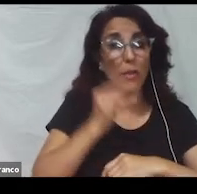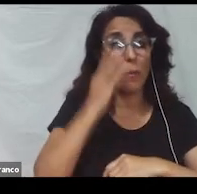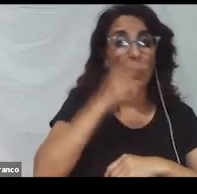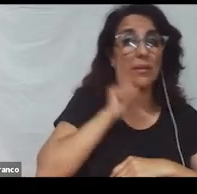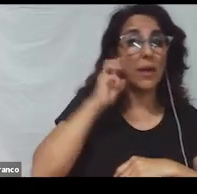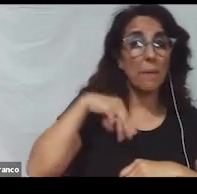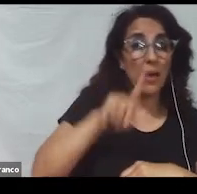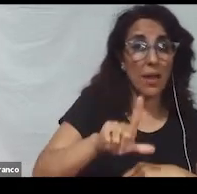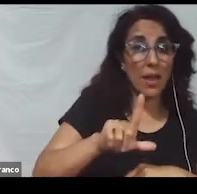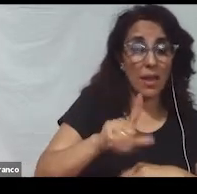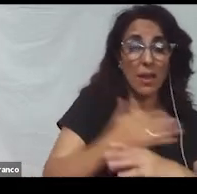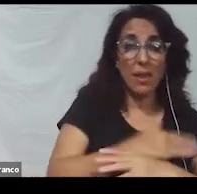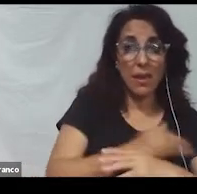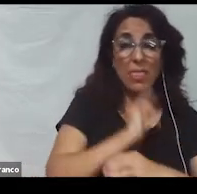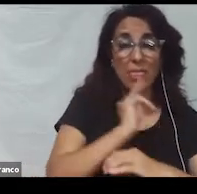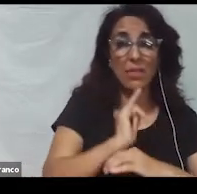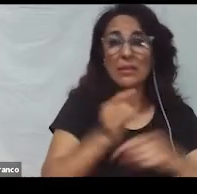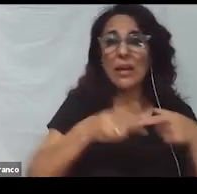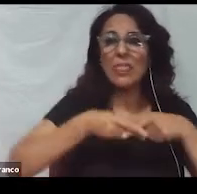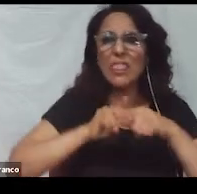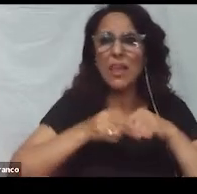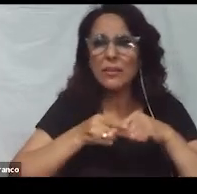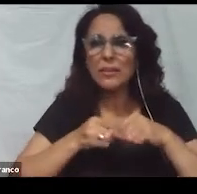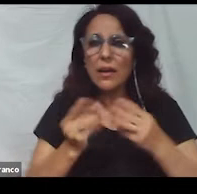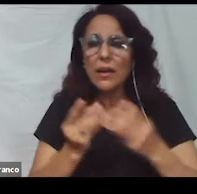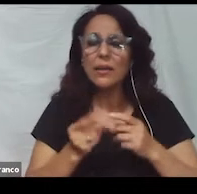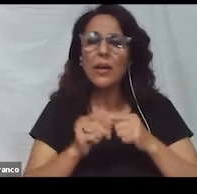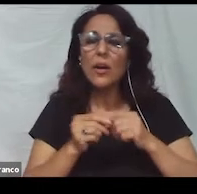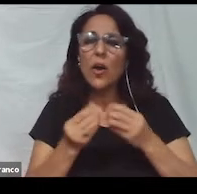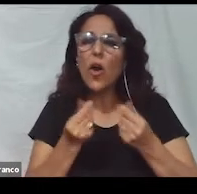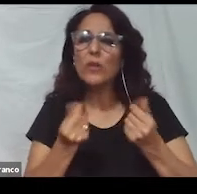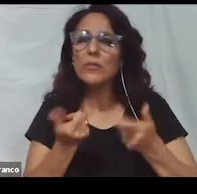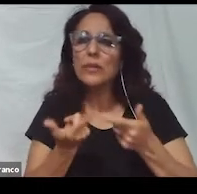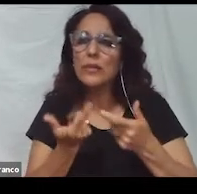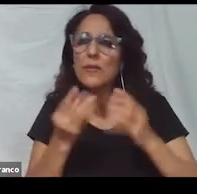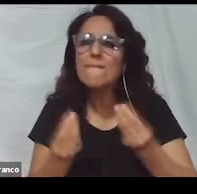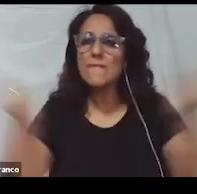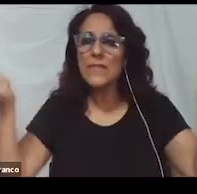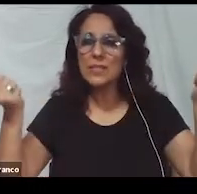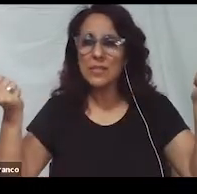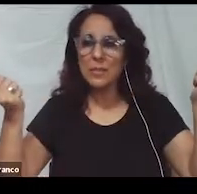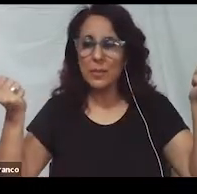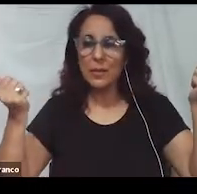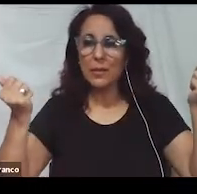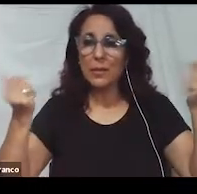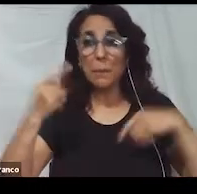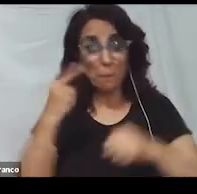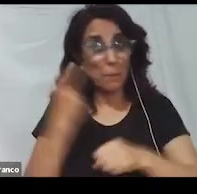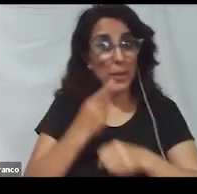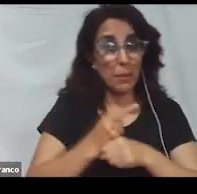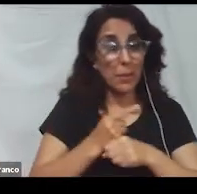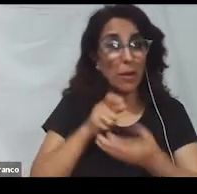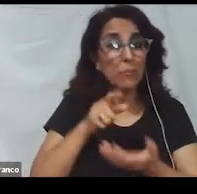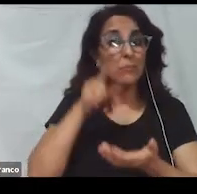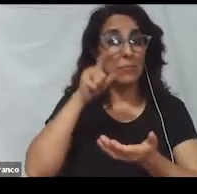HTML. Entonces, ¿por qué es importante mencionar esta técnica del contenido invisible? Primero, porque ya les comenté del